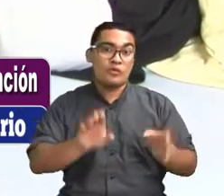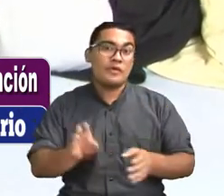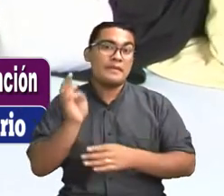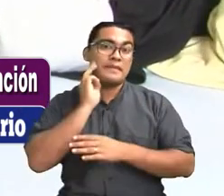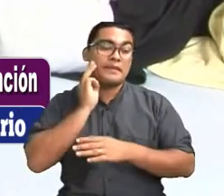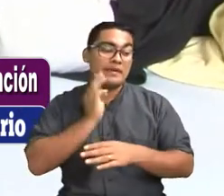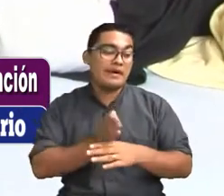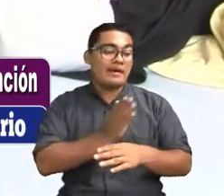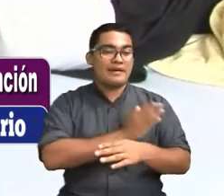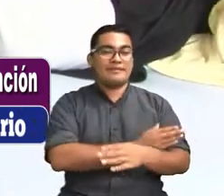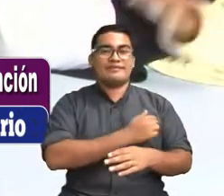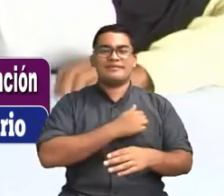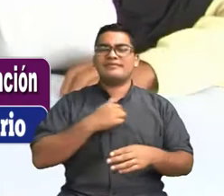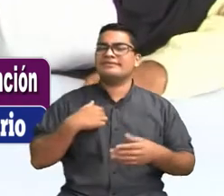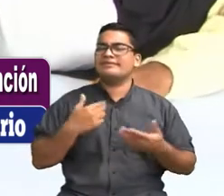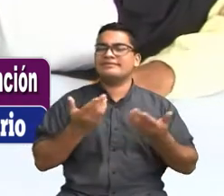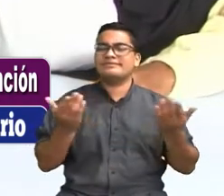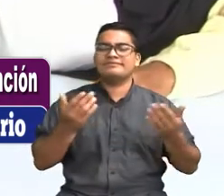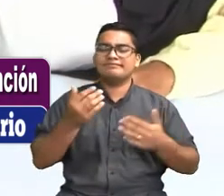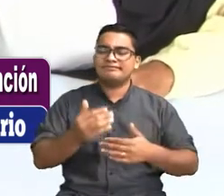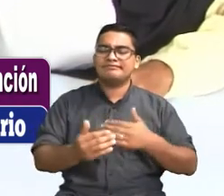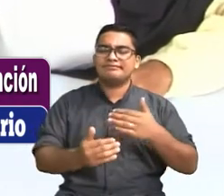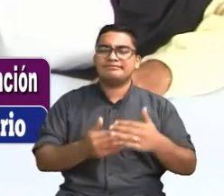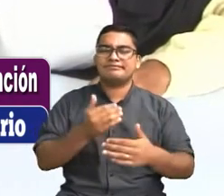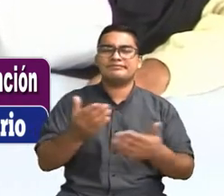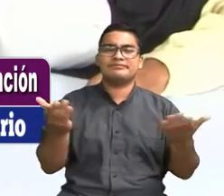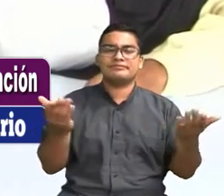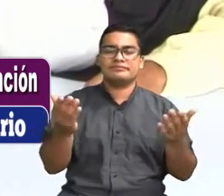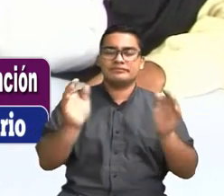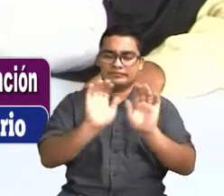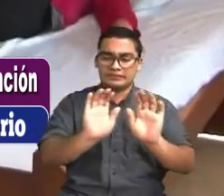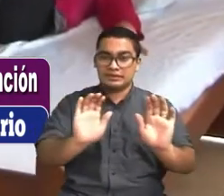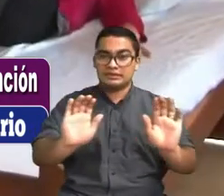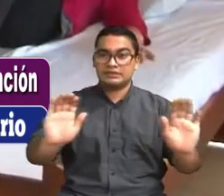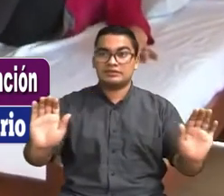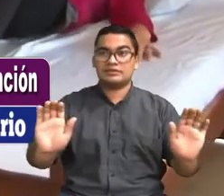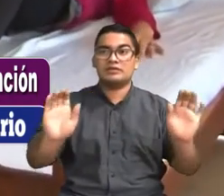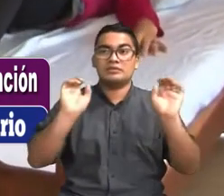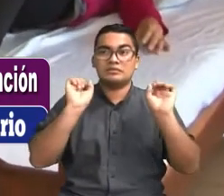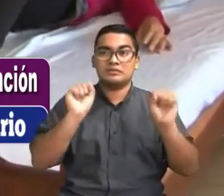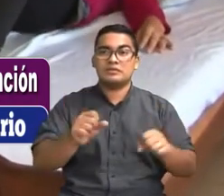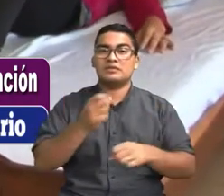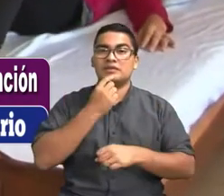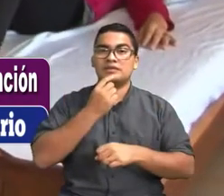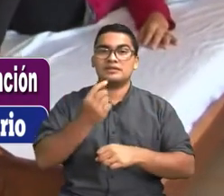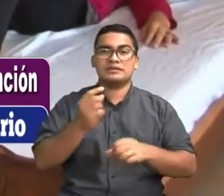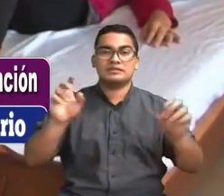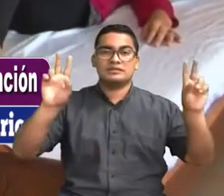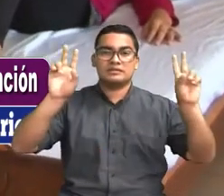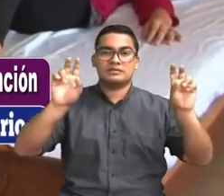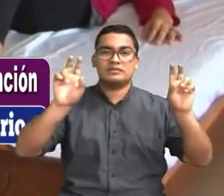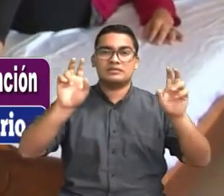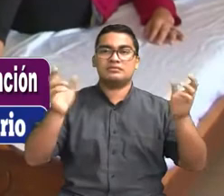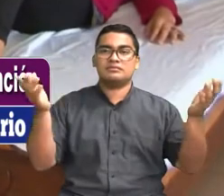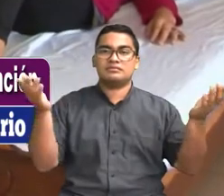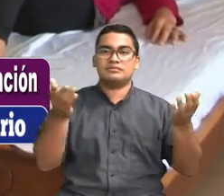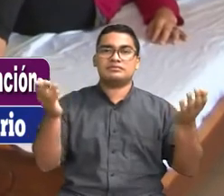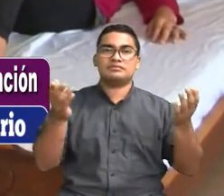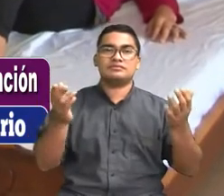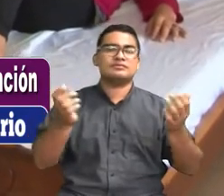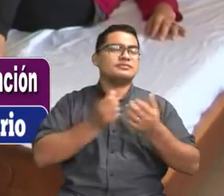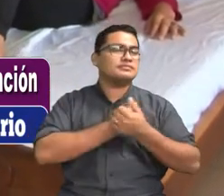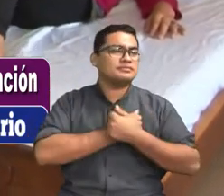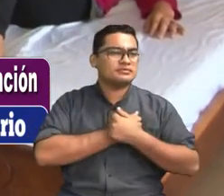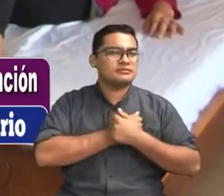para todo el proceso de formación de la niñez, tanto en la parte, digamos,